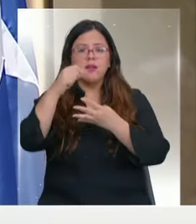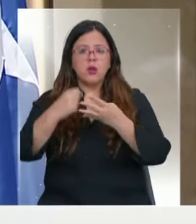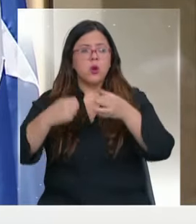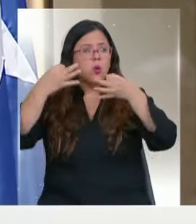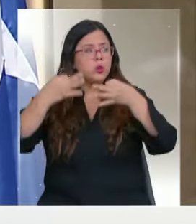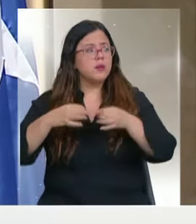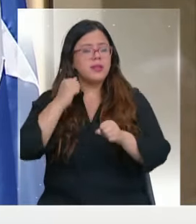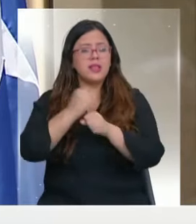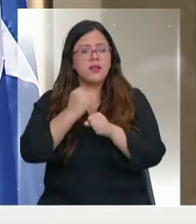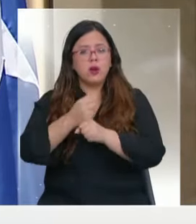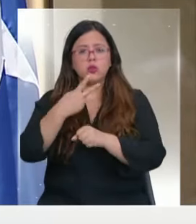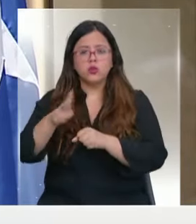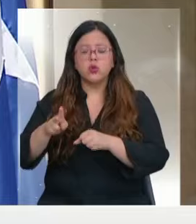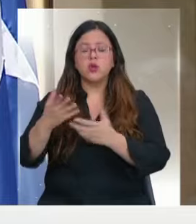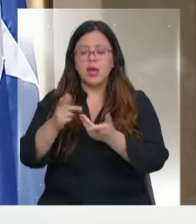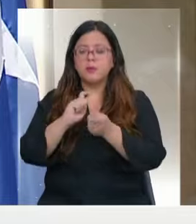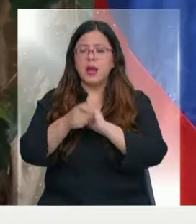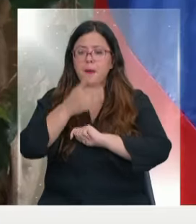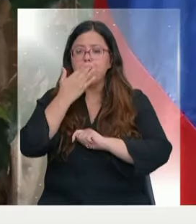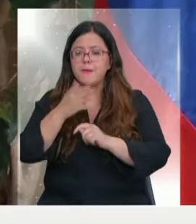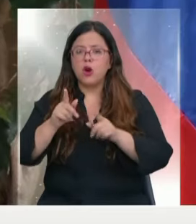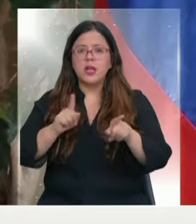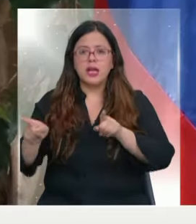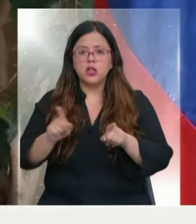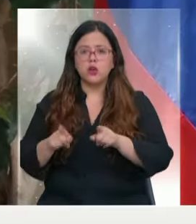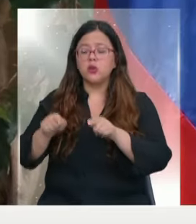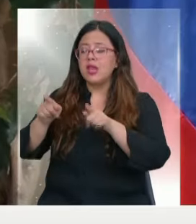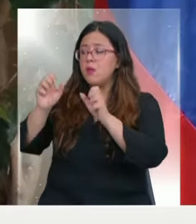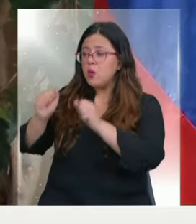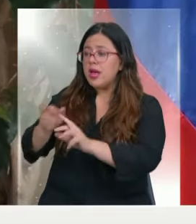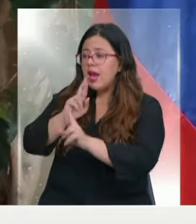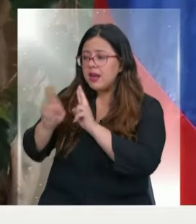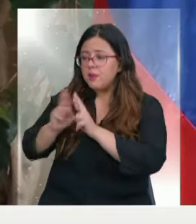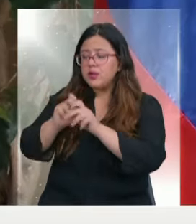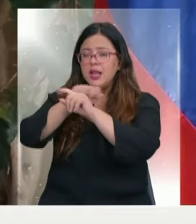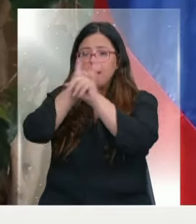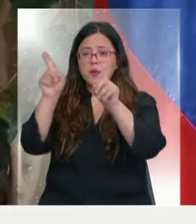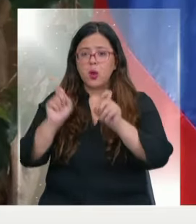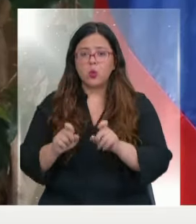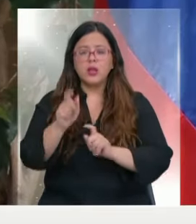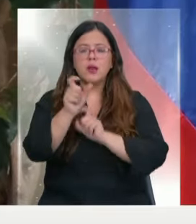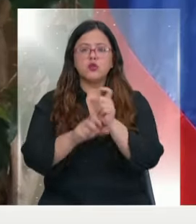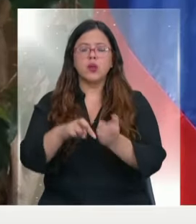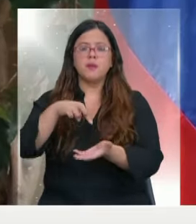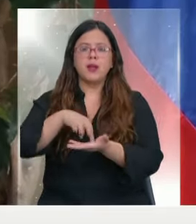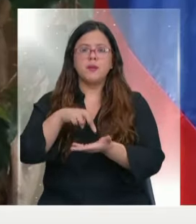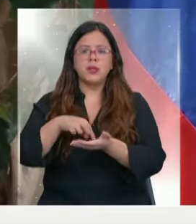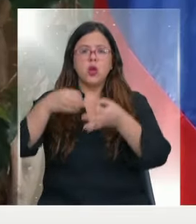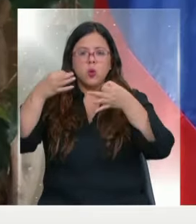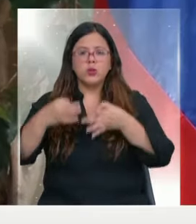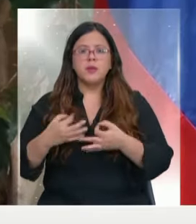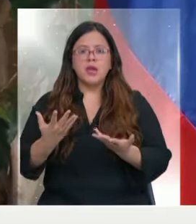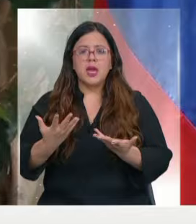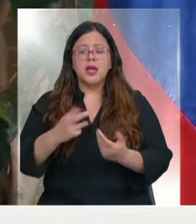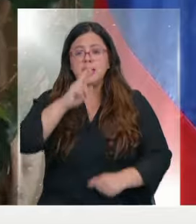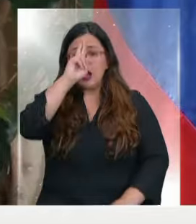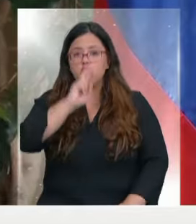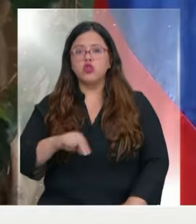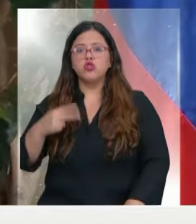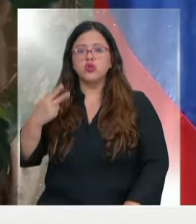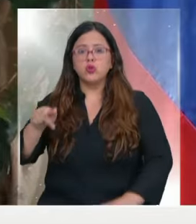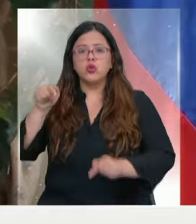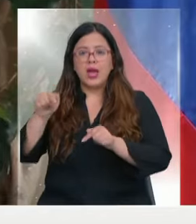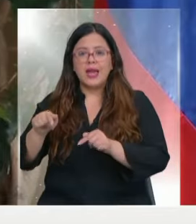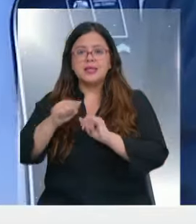su desempeño para poder mejorar la gestión. Que comparezcan y puedan responder las preguntas que hagan los parlamentarios en ejercicio de sus facultades fiscales. Me parece que ese es el